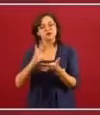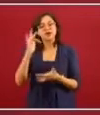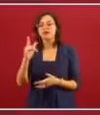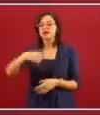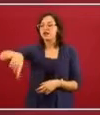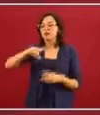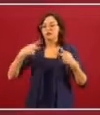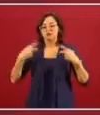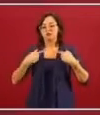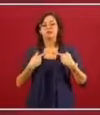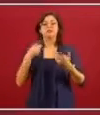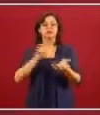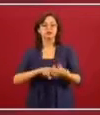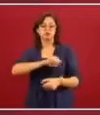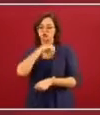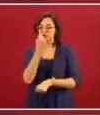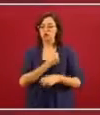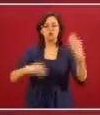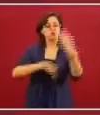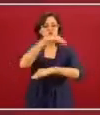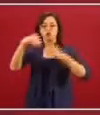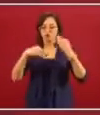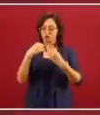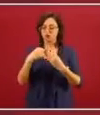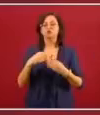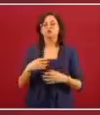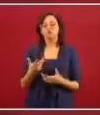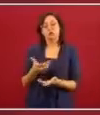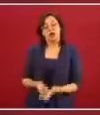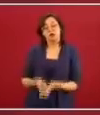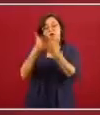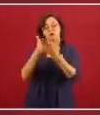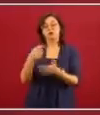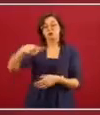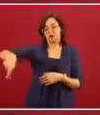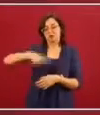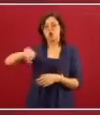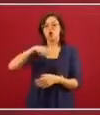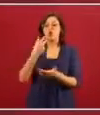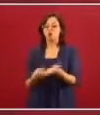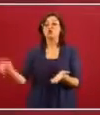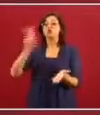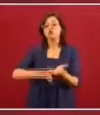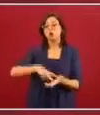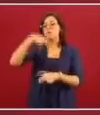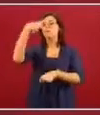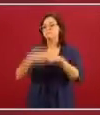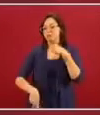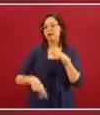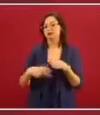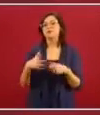que es todo el personal de salud, para todas y todos nosotros, tienen un riesgo aumentado porque están